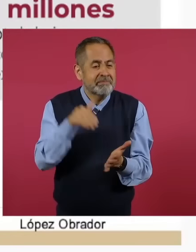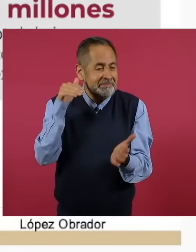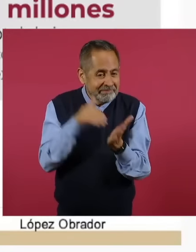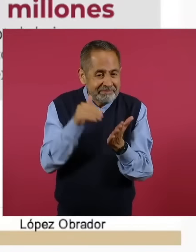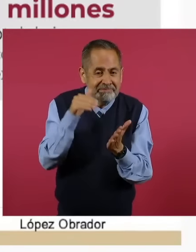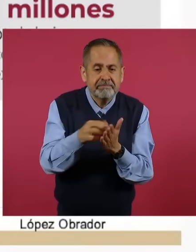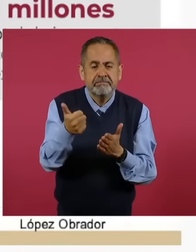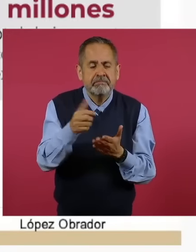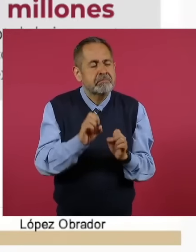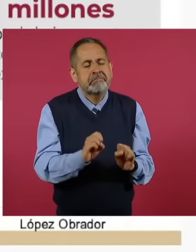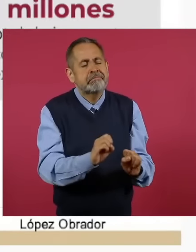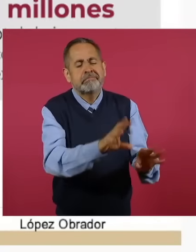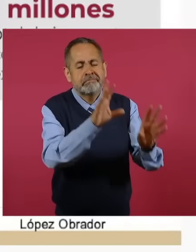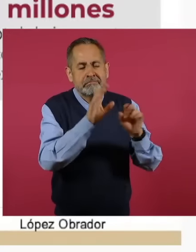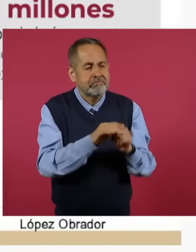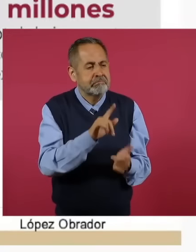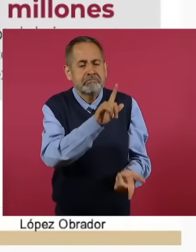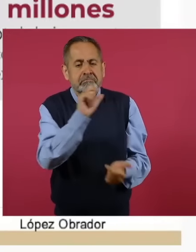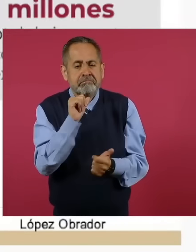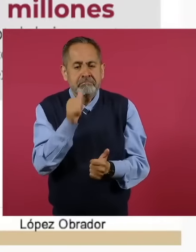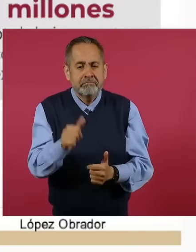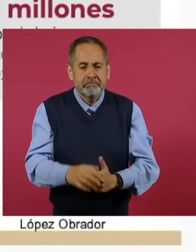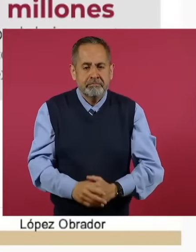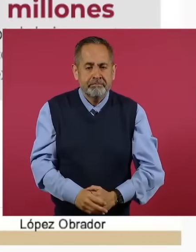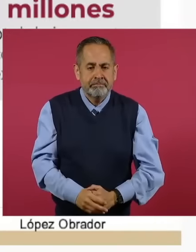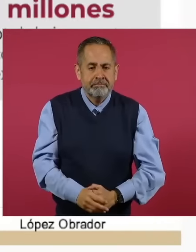211,000,000,000 de pesos a grandes contribuyentes.